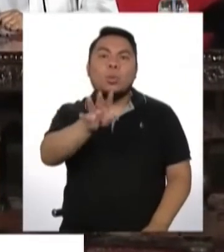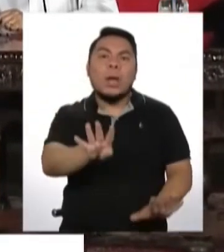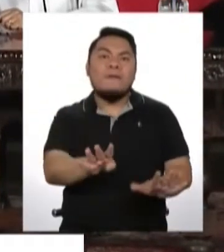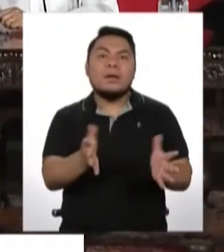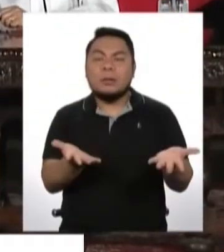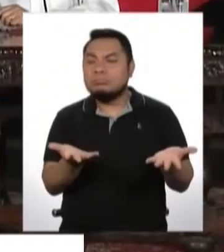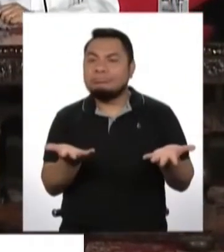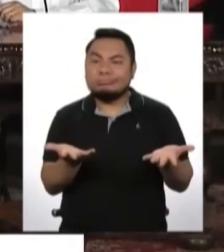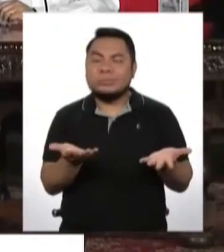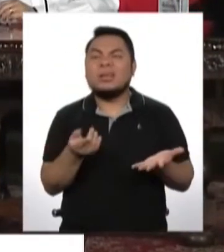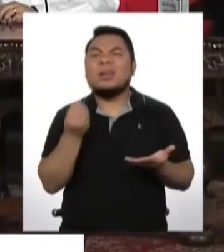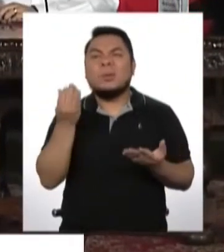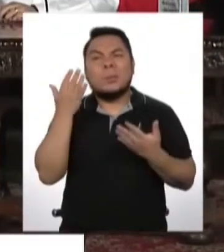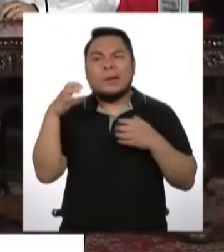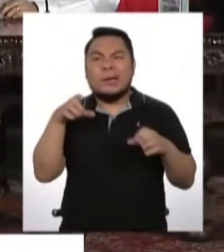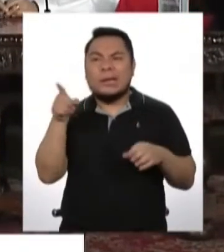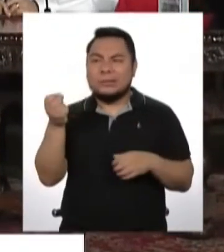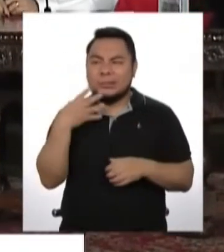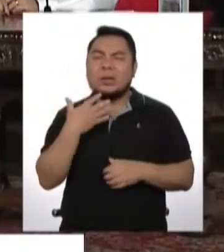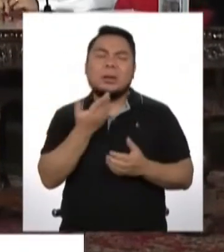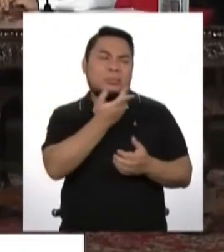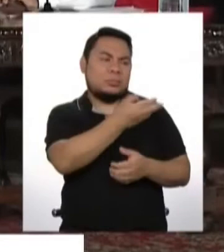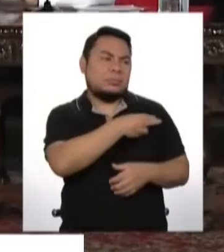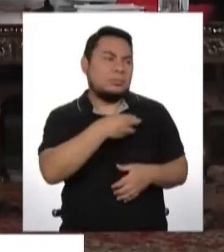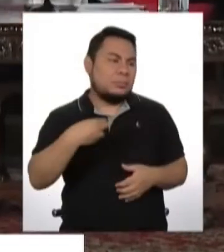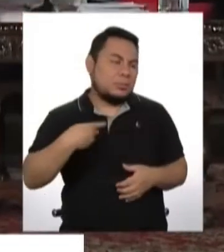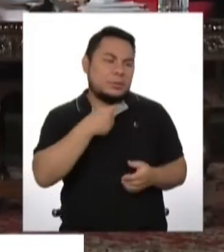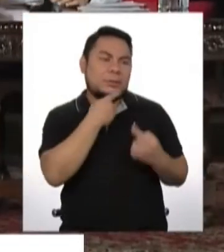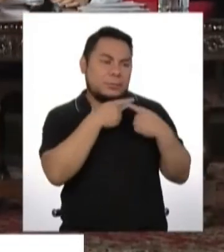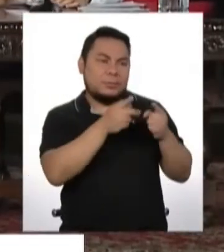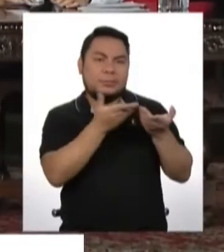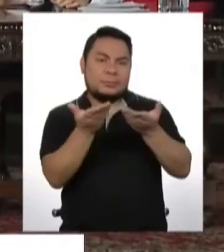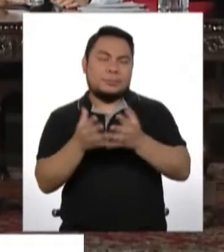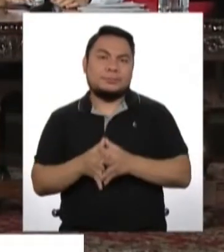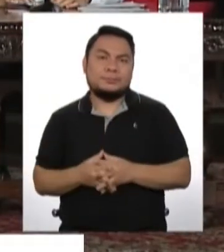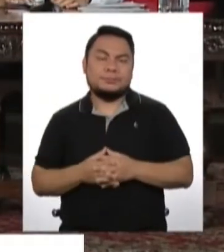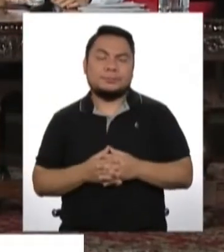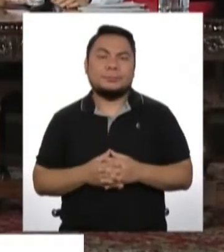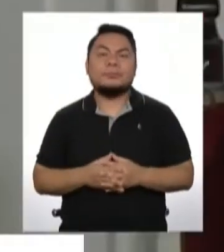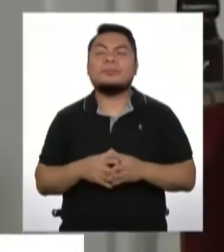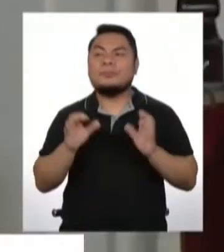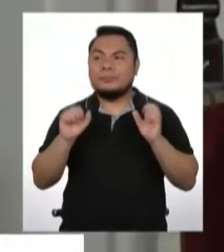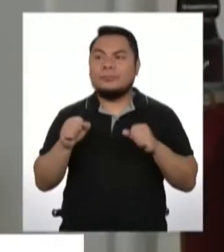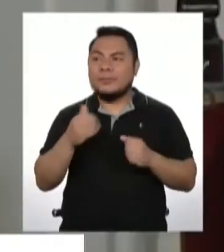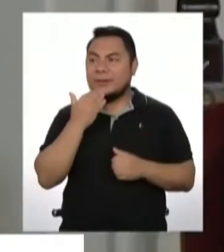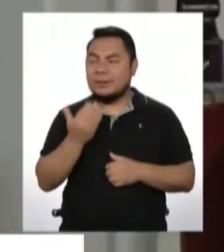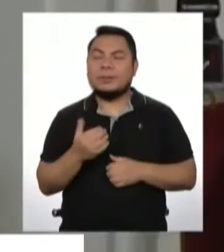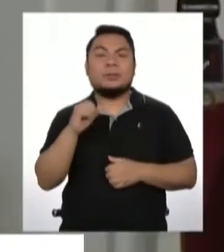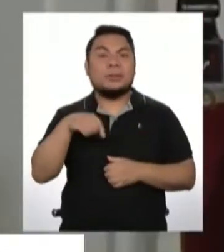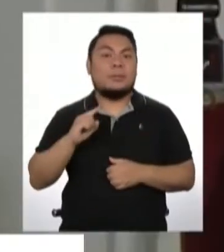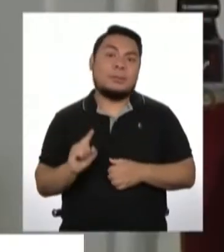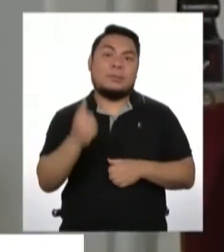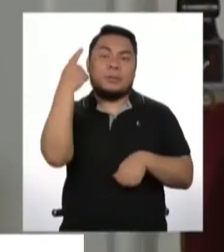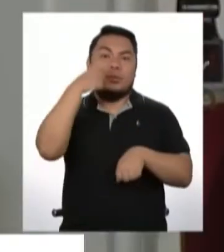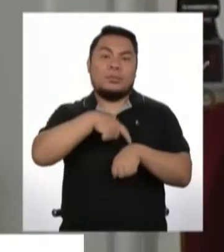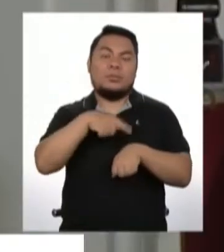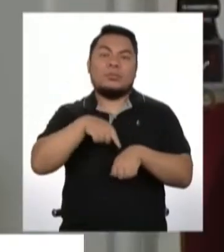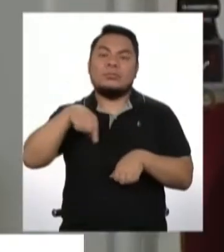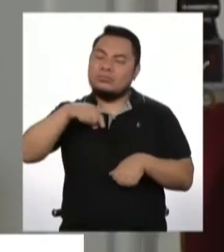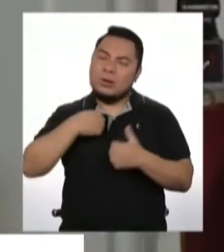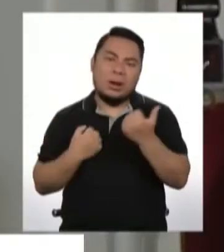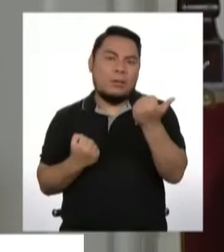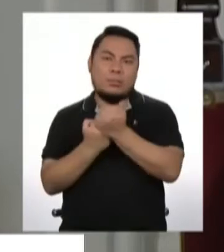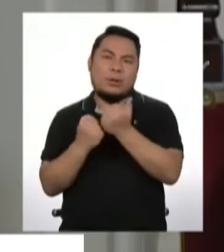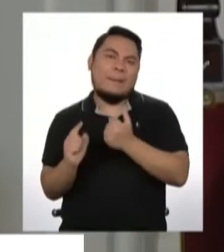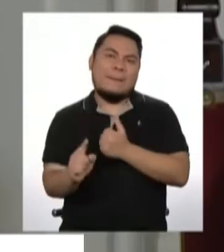todos, va a ser mucho más efectivo. Ministro, por favor. Gracias, presidente. Efectivamente, desde el primer momento nosotros hemos contado con el apoyo